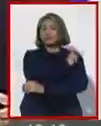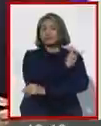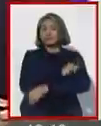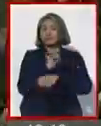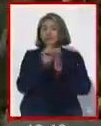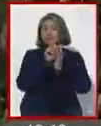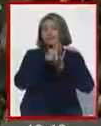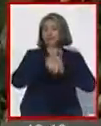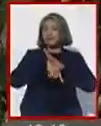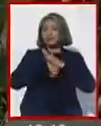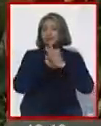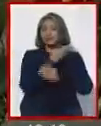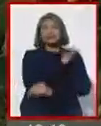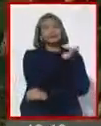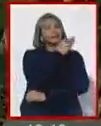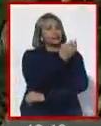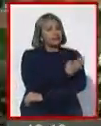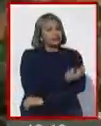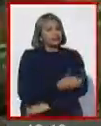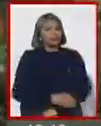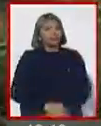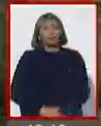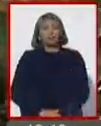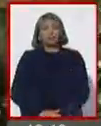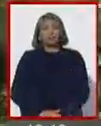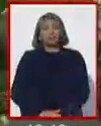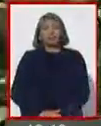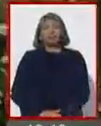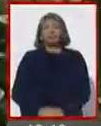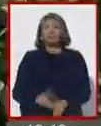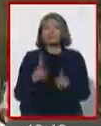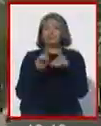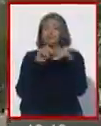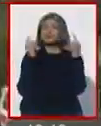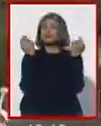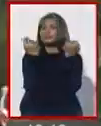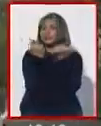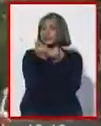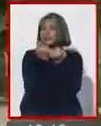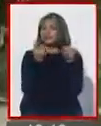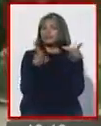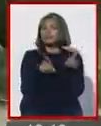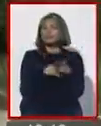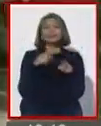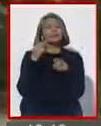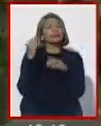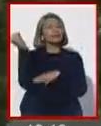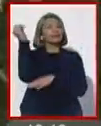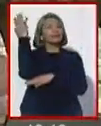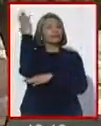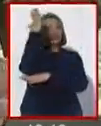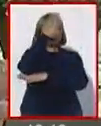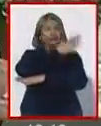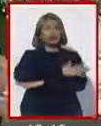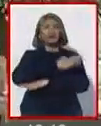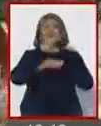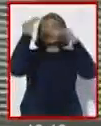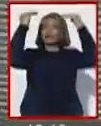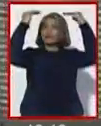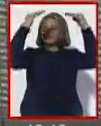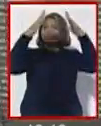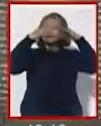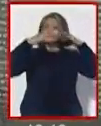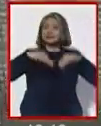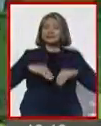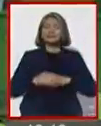hora. Fuertes vientos se registraron en las últimas horas en nuestro departamento. Los mismos causaron caídas de árboles, tinglados y